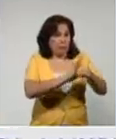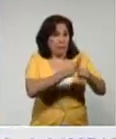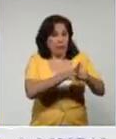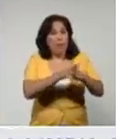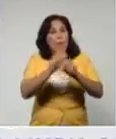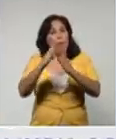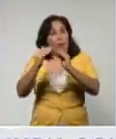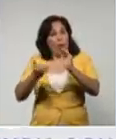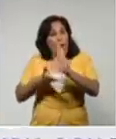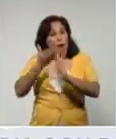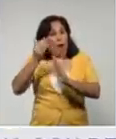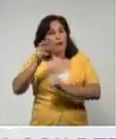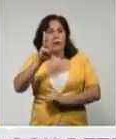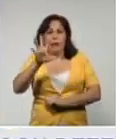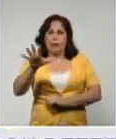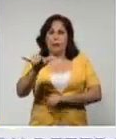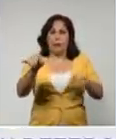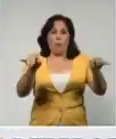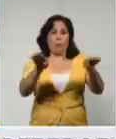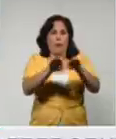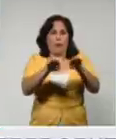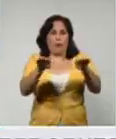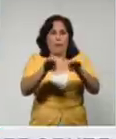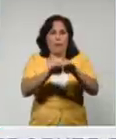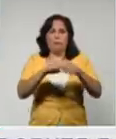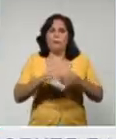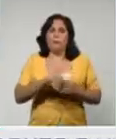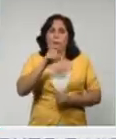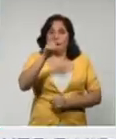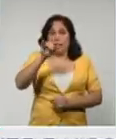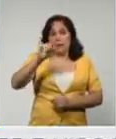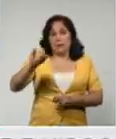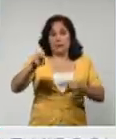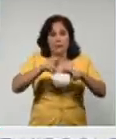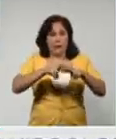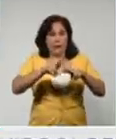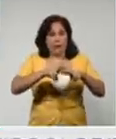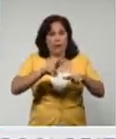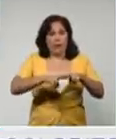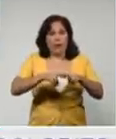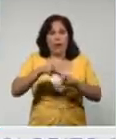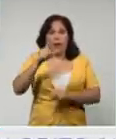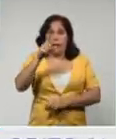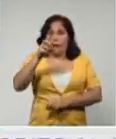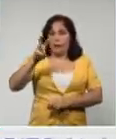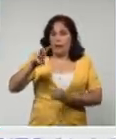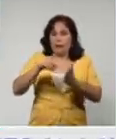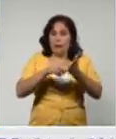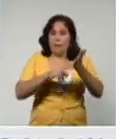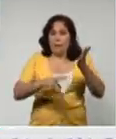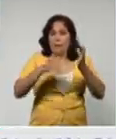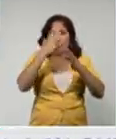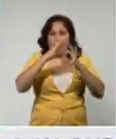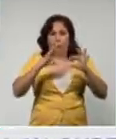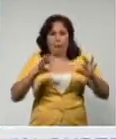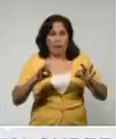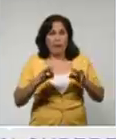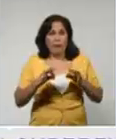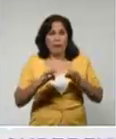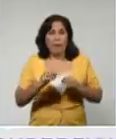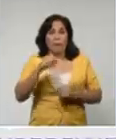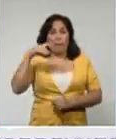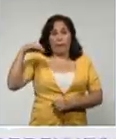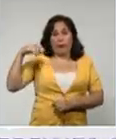son 35 altas, 16 de La Habana, 13 de la provincia Artemisa, de Pinar